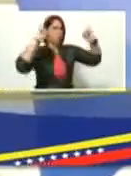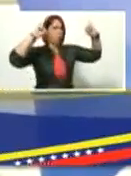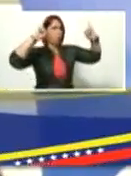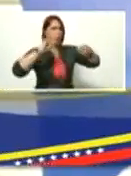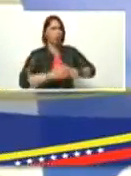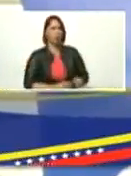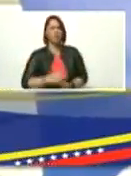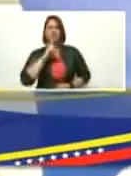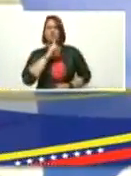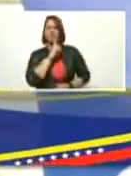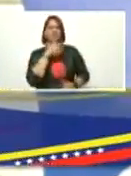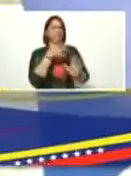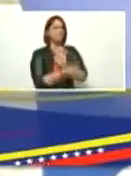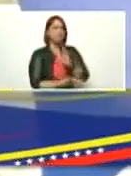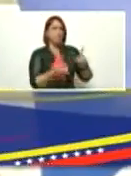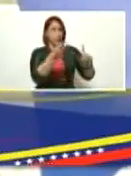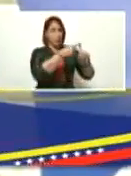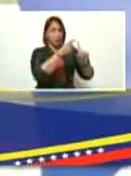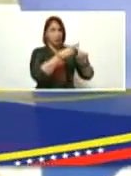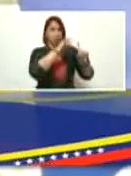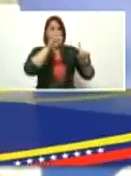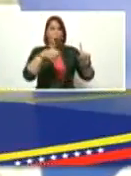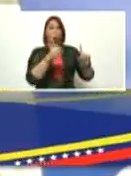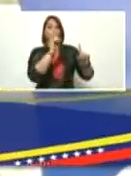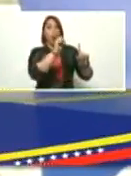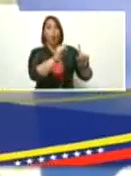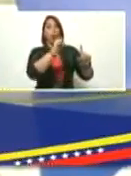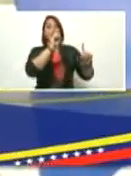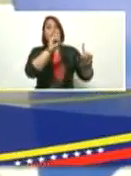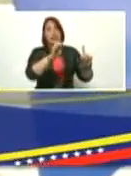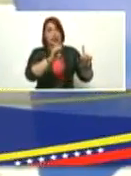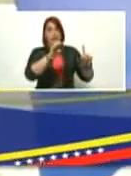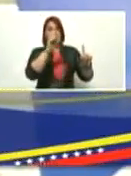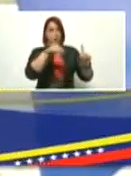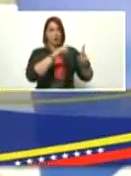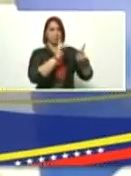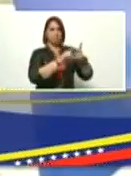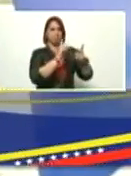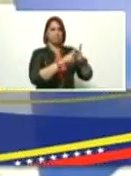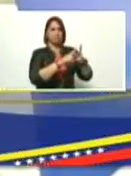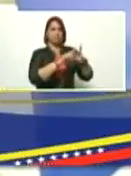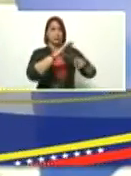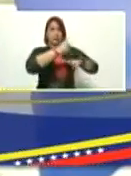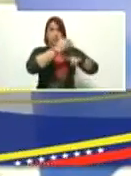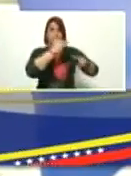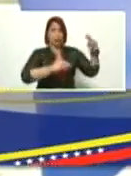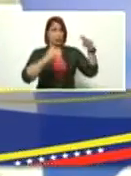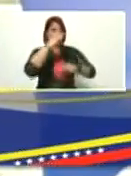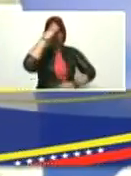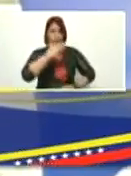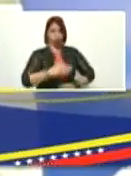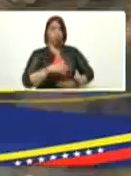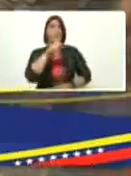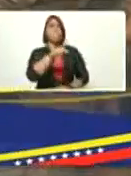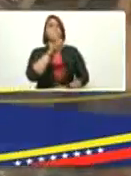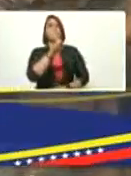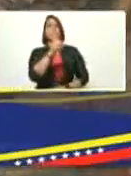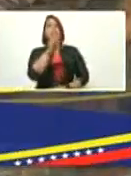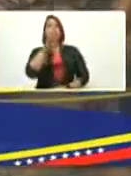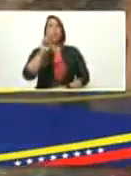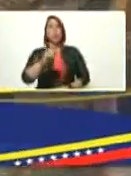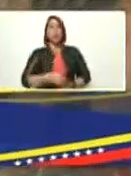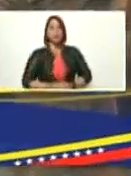Me refiero al general José Antonio Anzoátegui y el general de división Pedro León